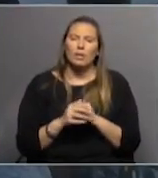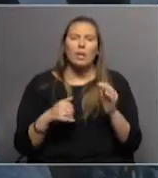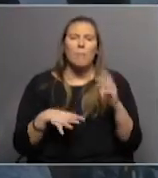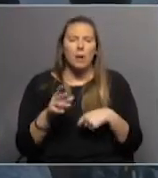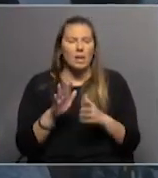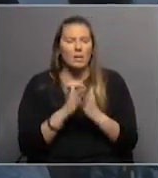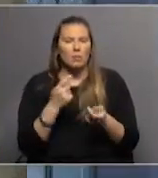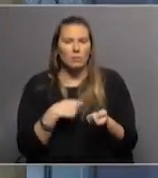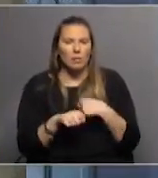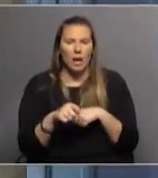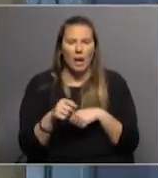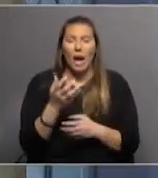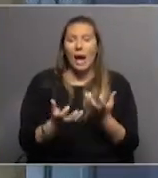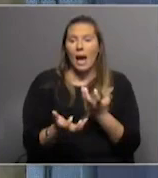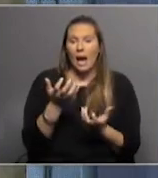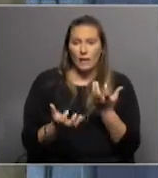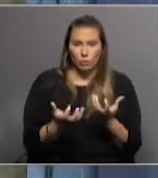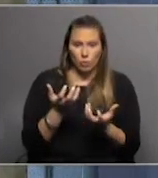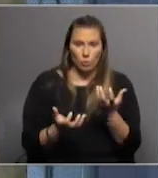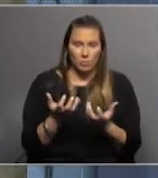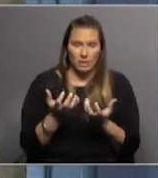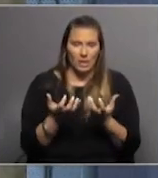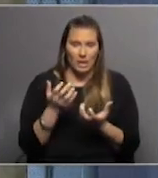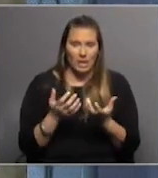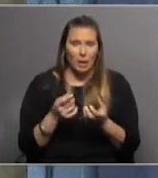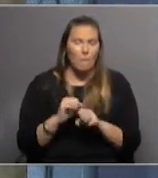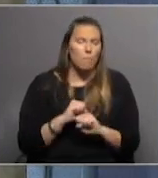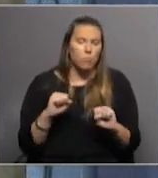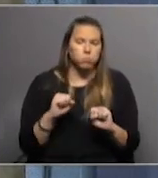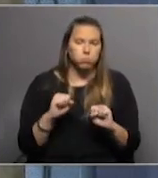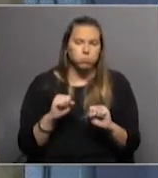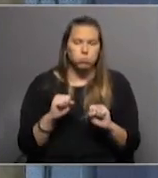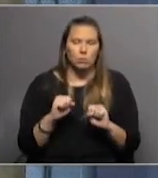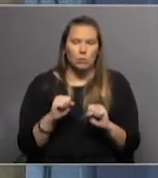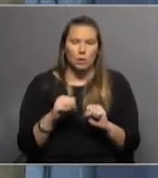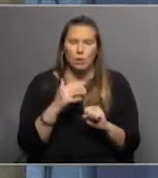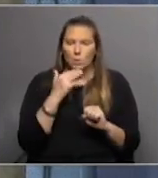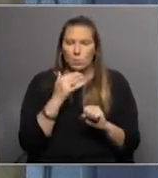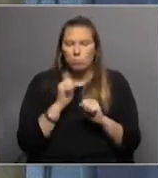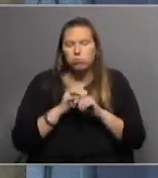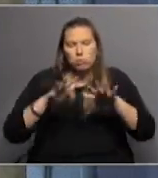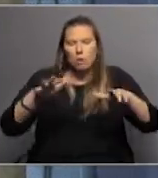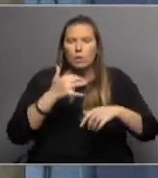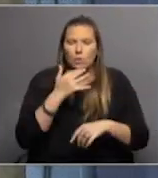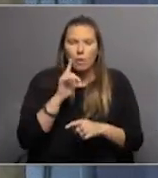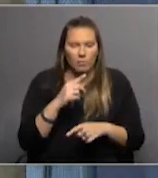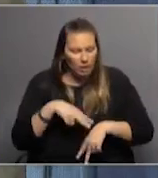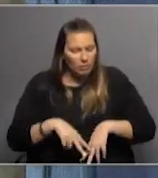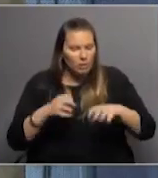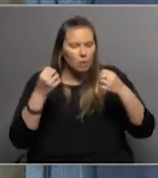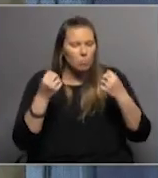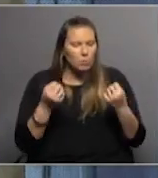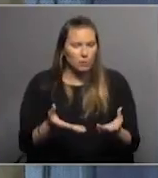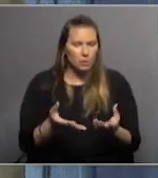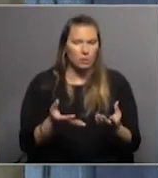últimos años? La gastronomía. La gastronomía. El género de gastronomía ha sido un boom. Yo no sé, habría que estudiarlo bien. Yo no sé